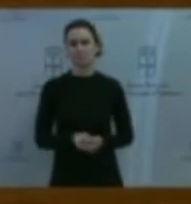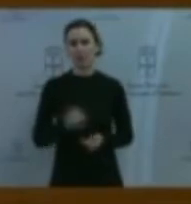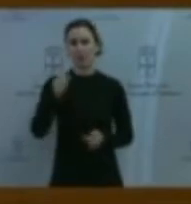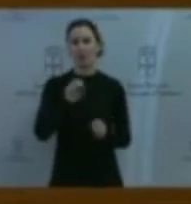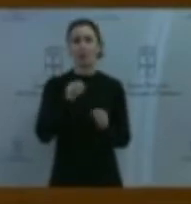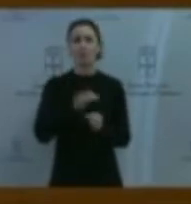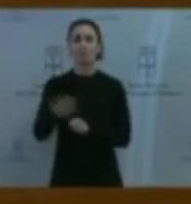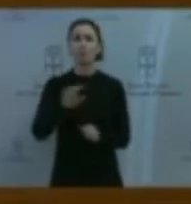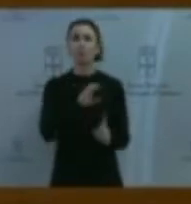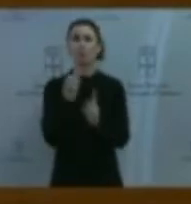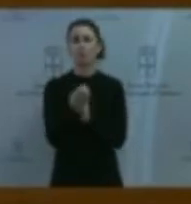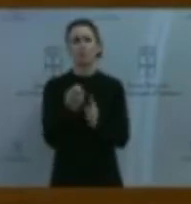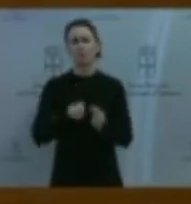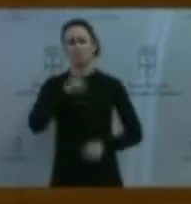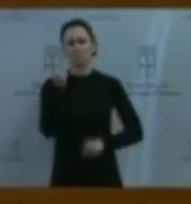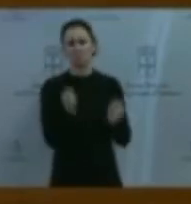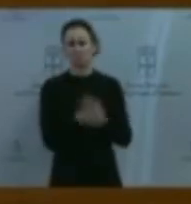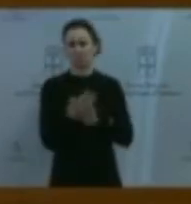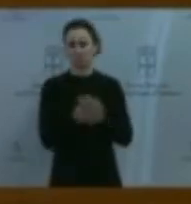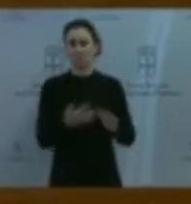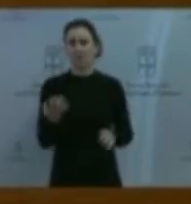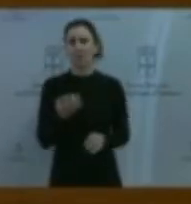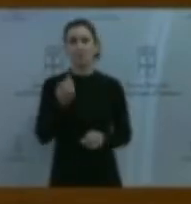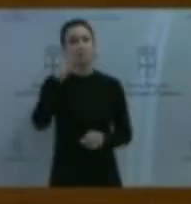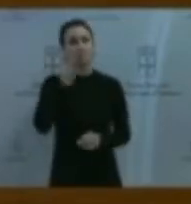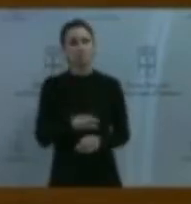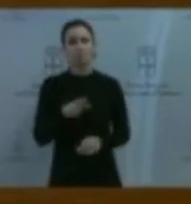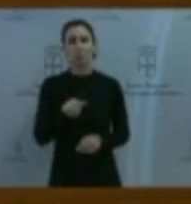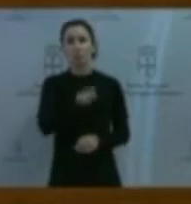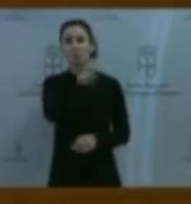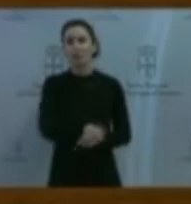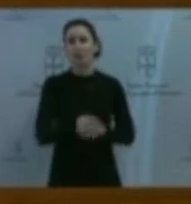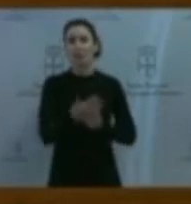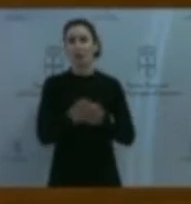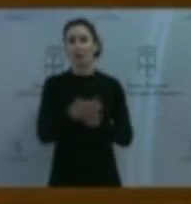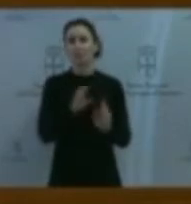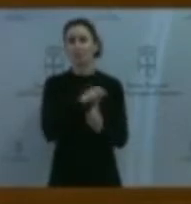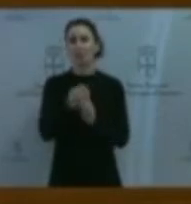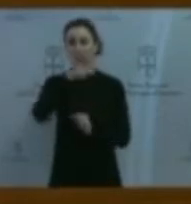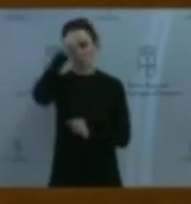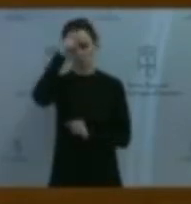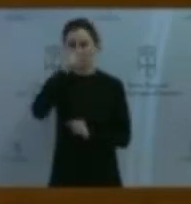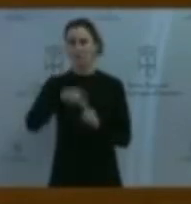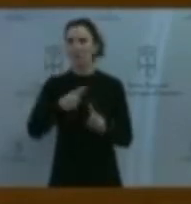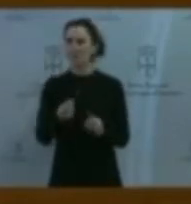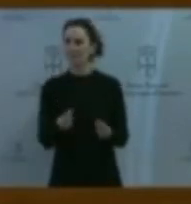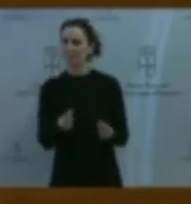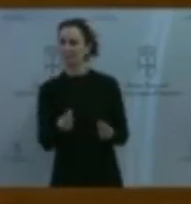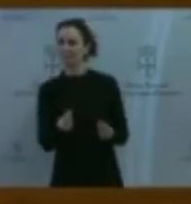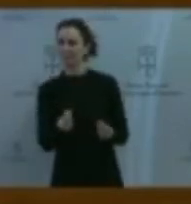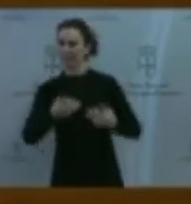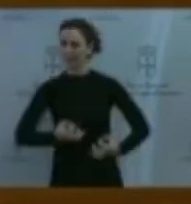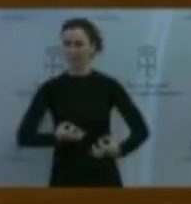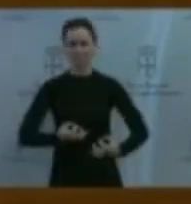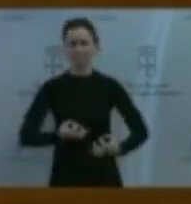reconocerle que usted siempre habla de cultura, pero luego no siempre la financia. Los presupuestos en cultura en 2019, 0,82%